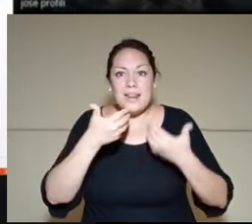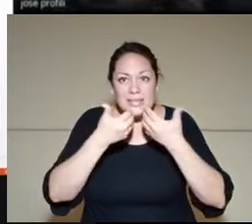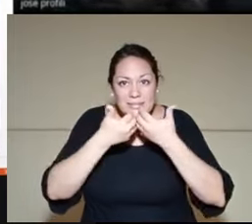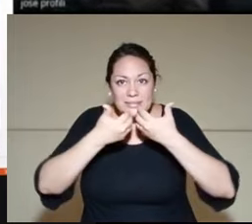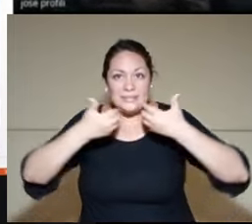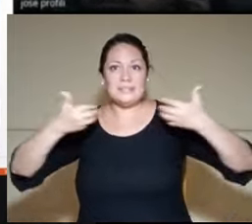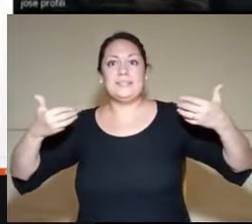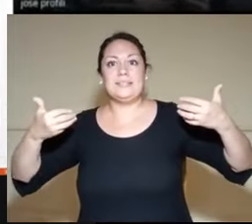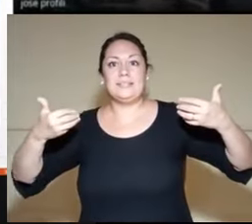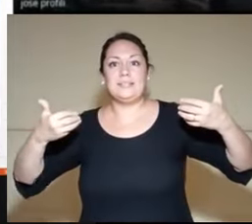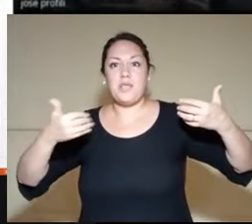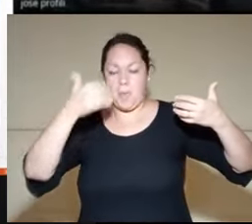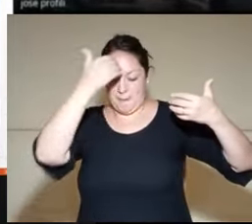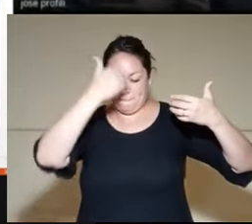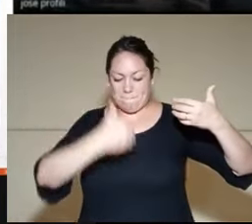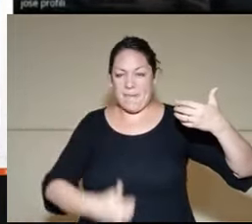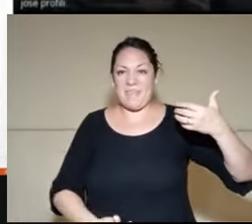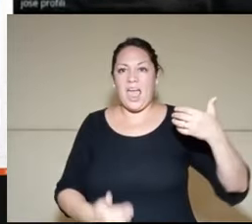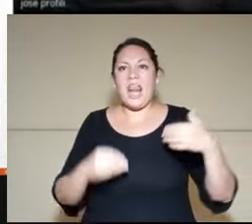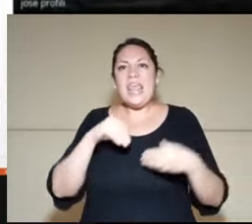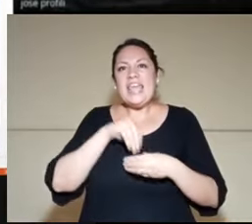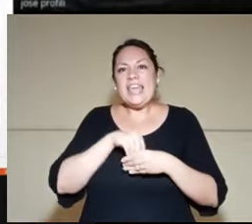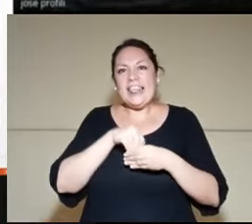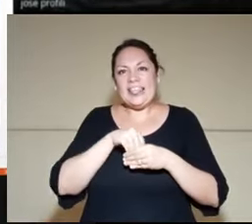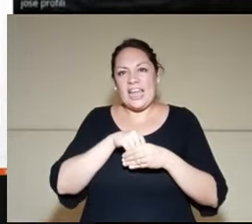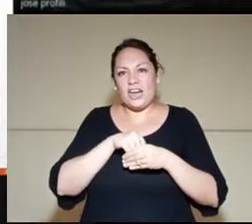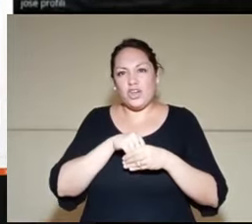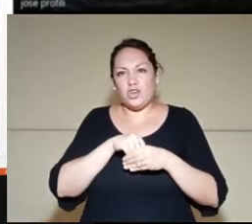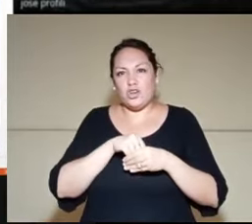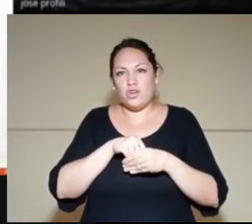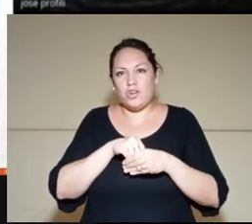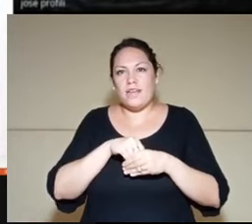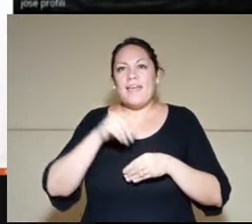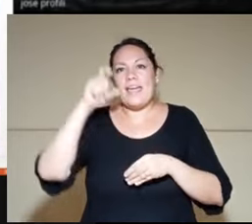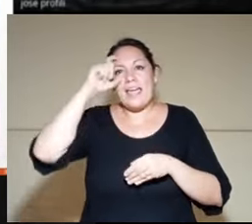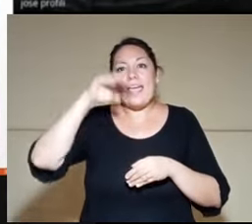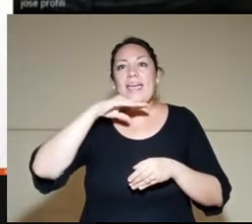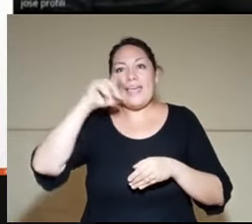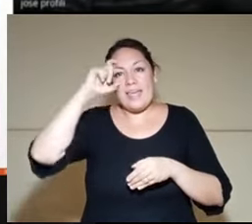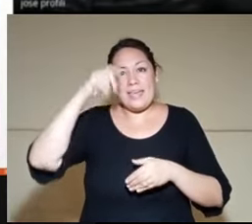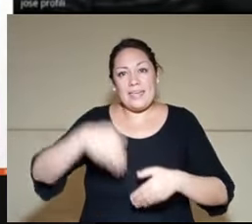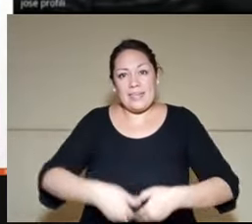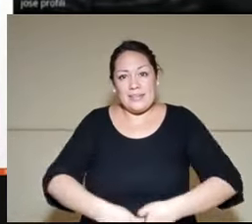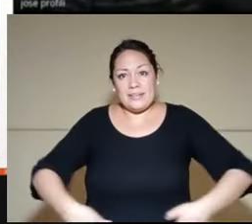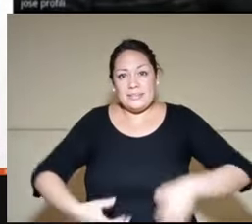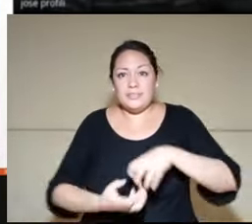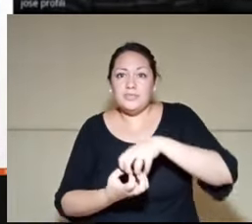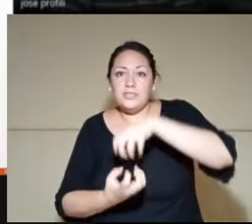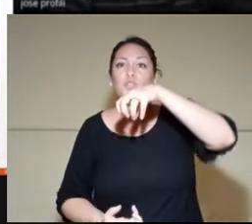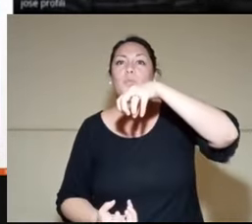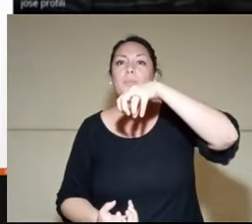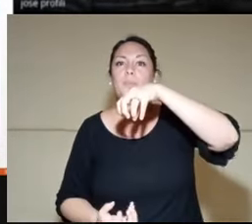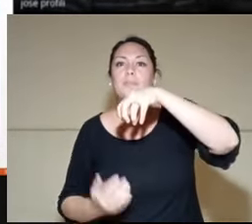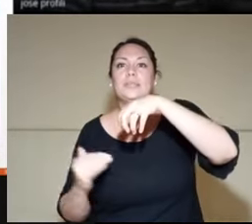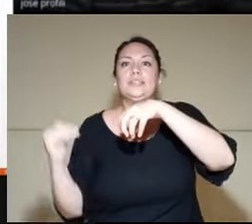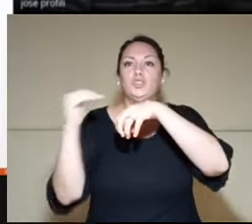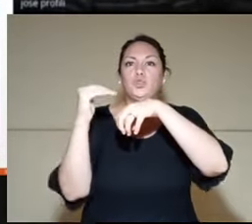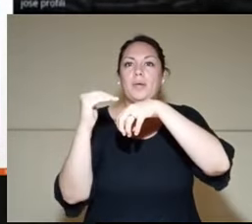lateral, externo, y medial, lo más interno. Si fuera un eje transversal, te divide en superior y en